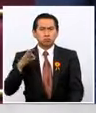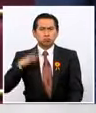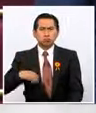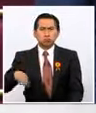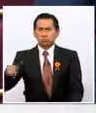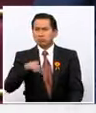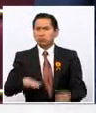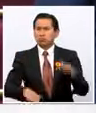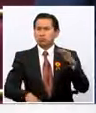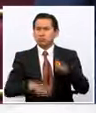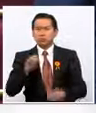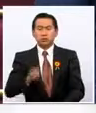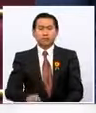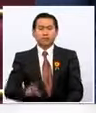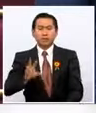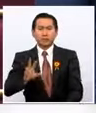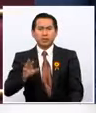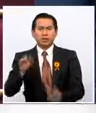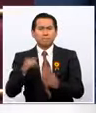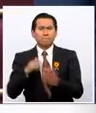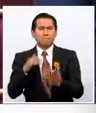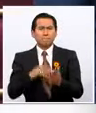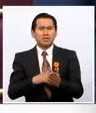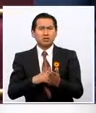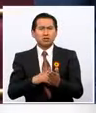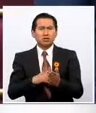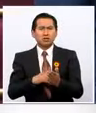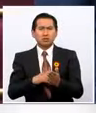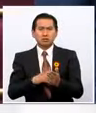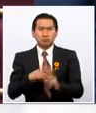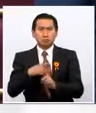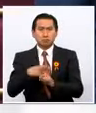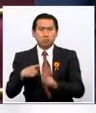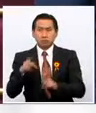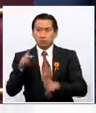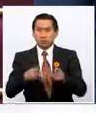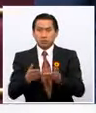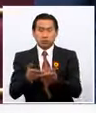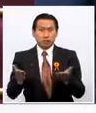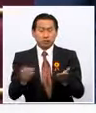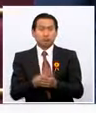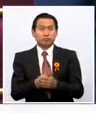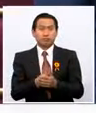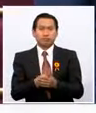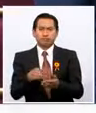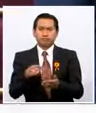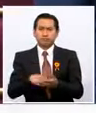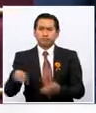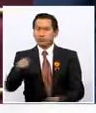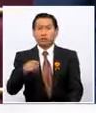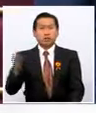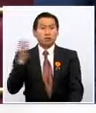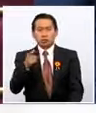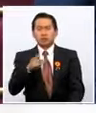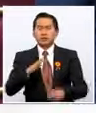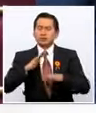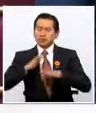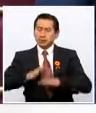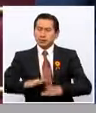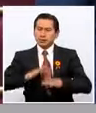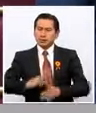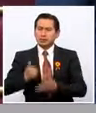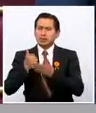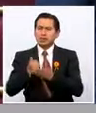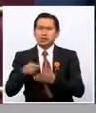más de 3 millones y medio de personas un bono para aliviar las necesidades de